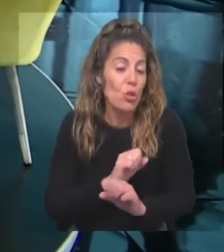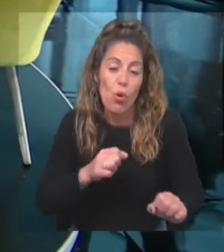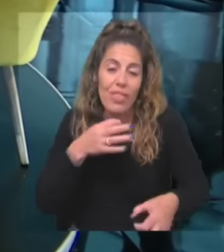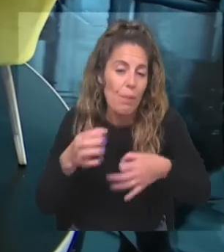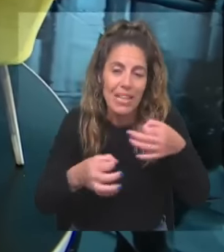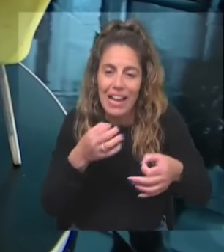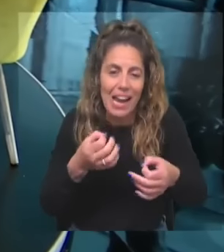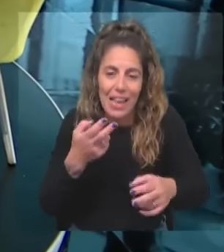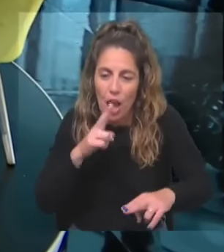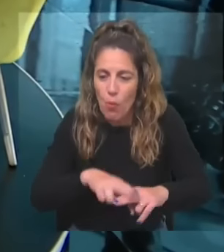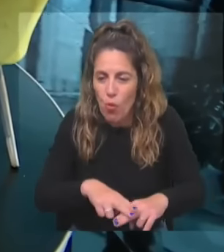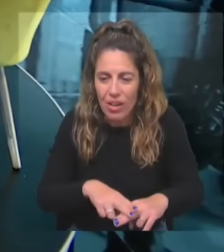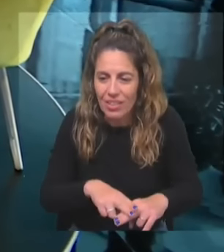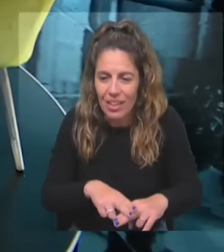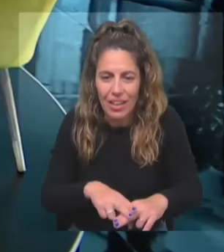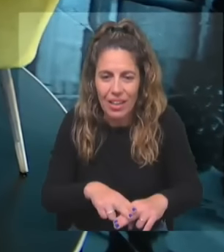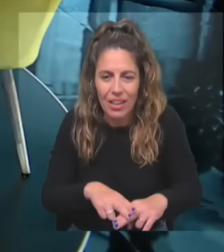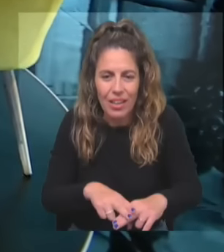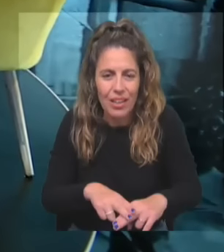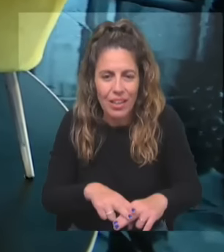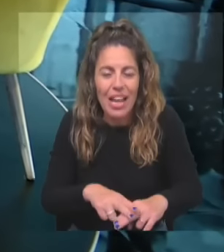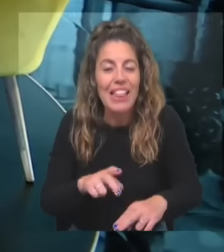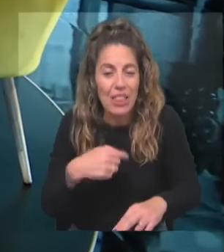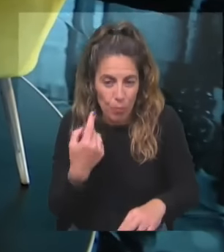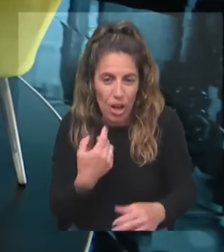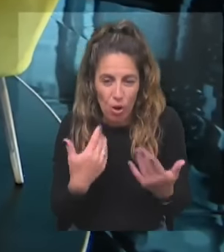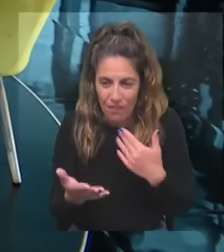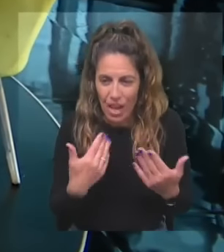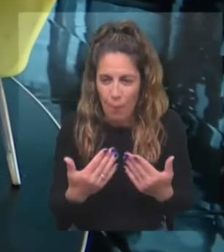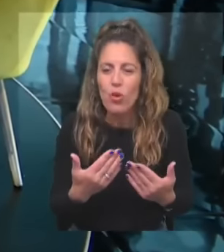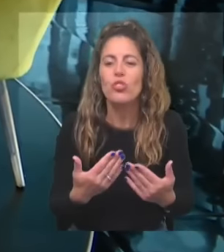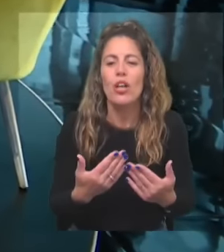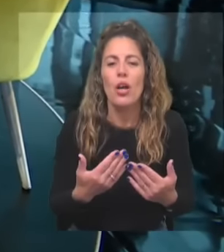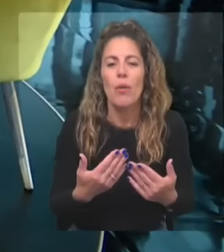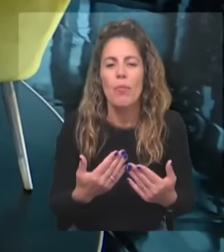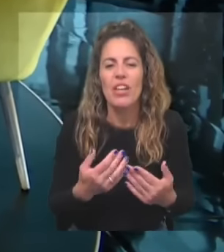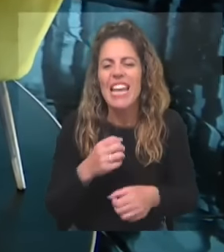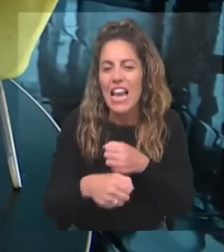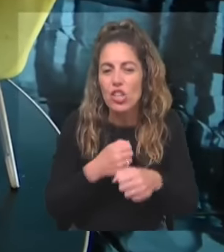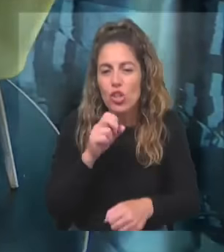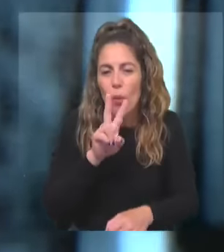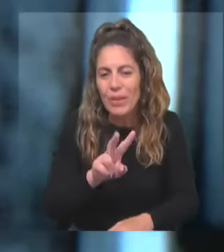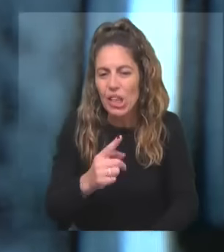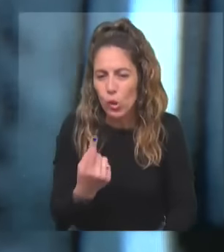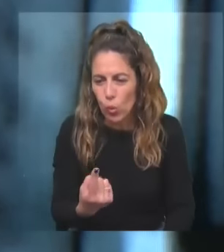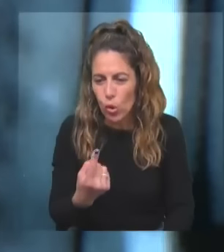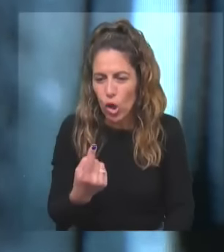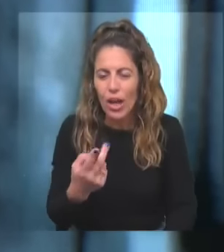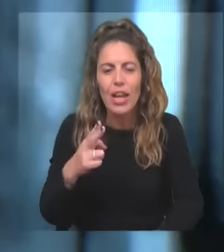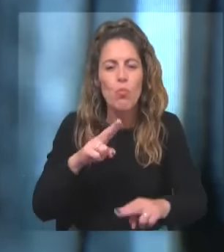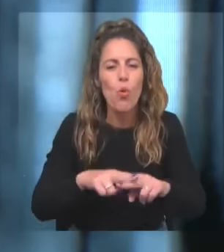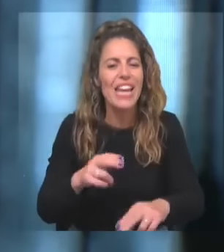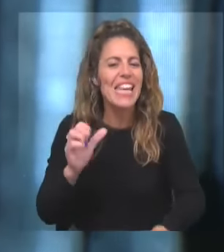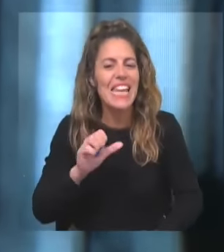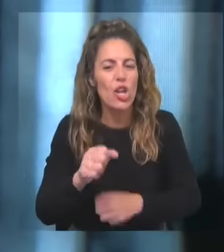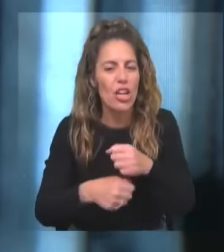hoy, Ricardo. Ponés en tela. Bueno, después lo hablamos. Lo hablamos después, pero hablamos. 2001, él fallece en enero